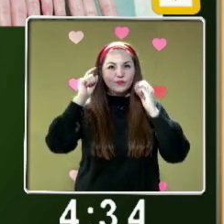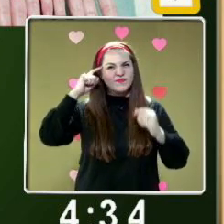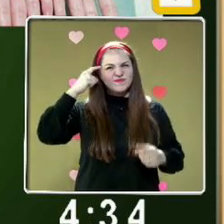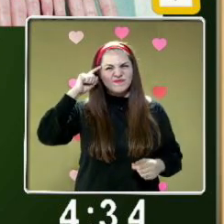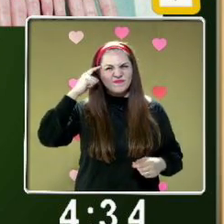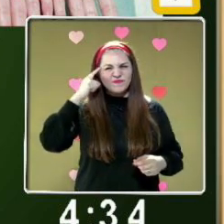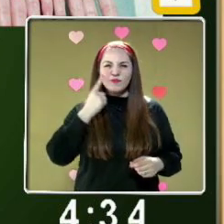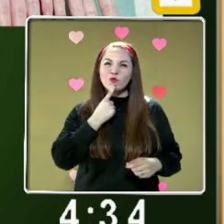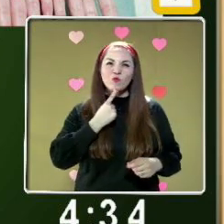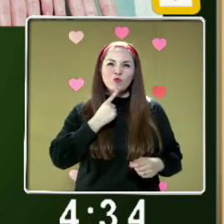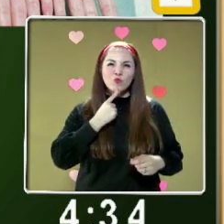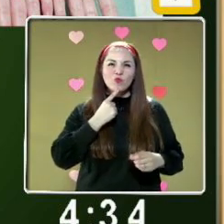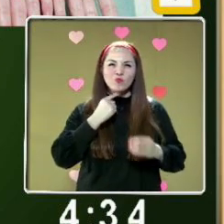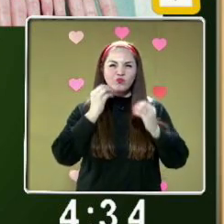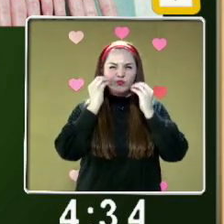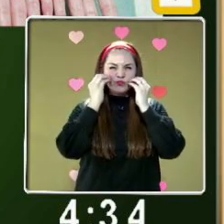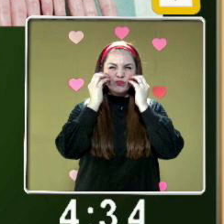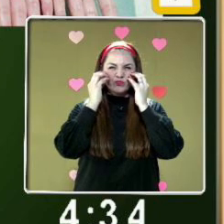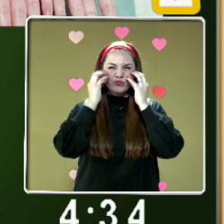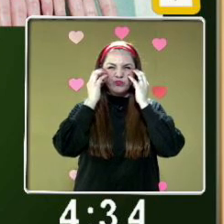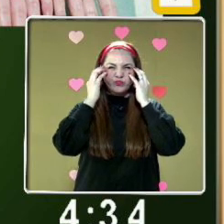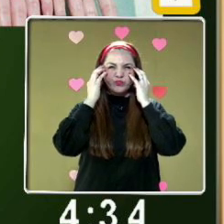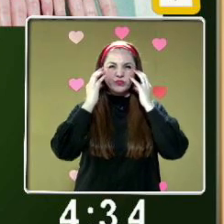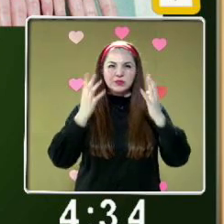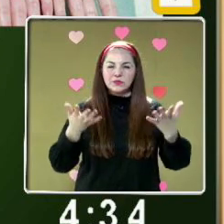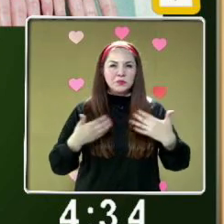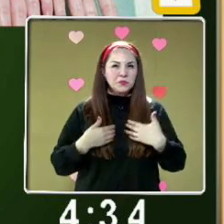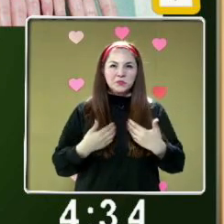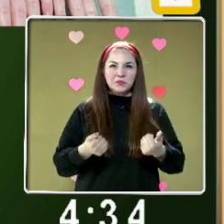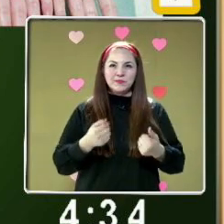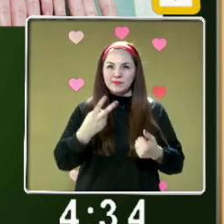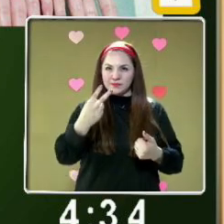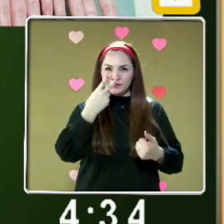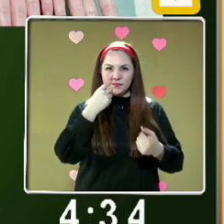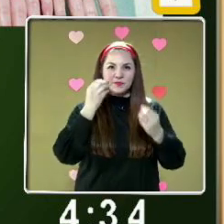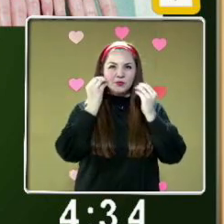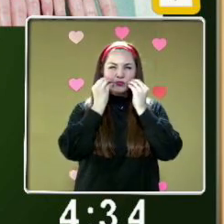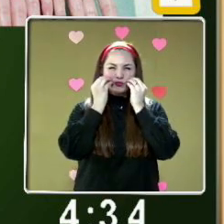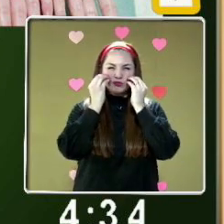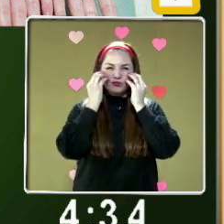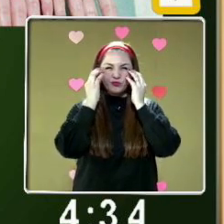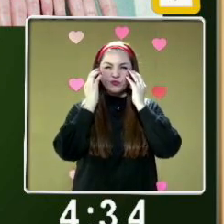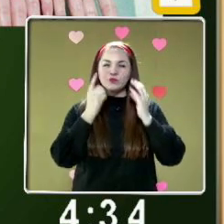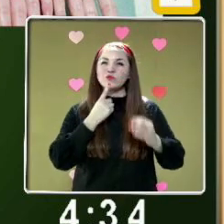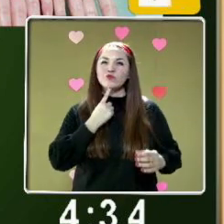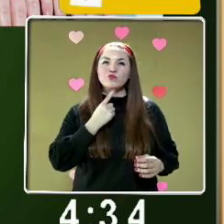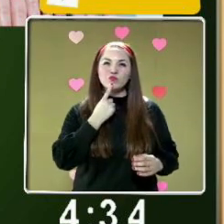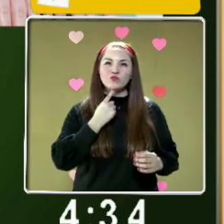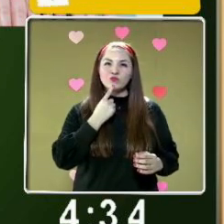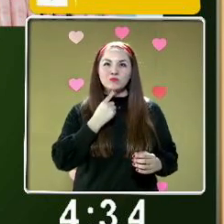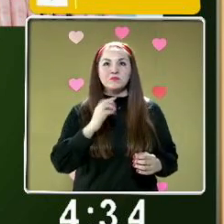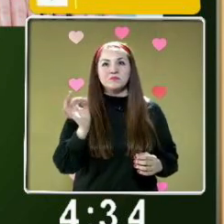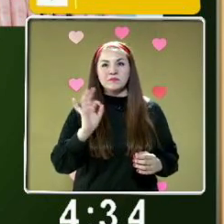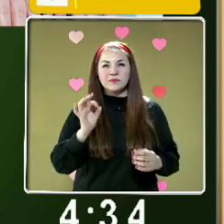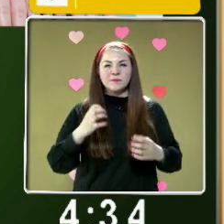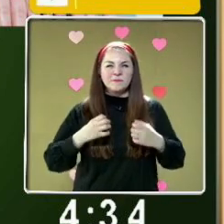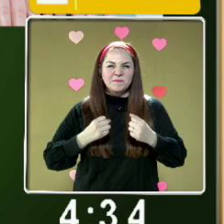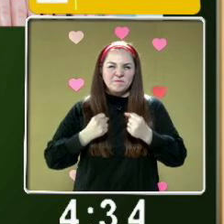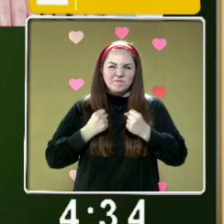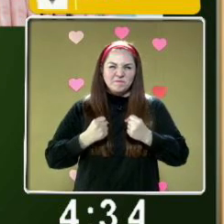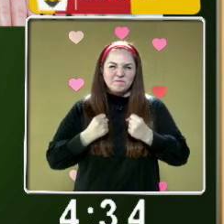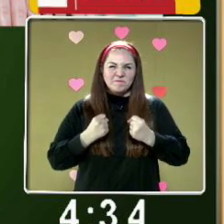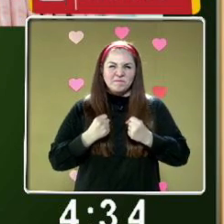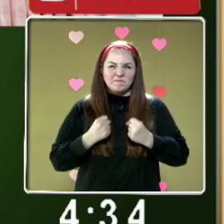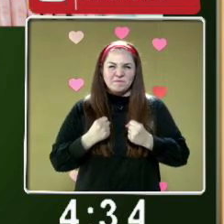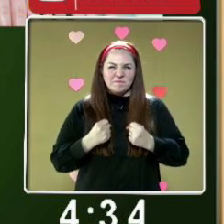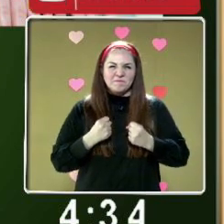poner roja, pero no entiendo por qué, pero nada más se observa en mis cachetes. Entonces, obviamente, yo creo que a lo mejor es esa presión que estoy haciendo un poquito más